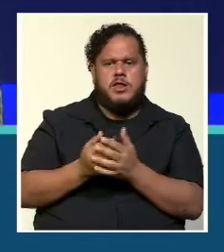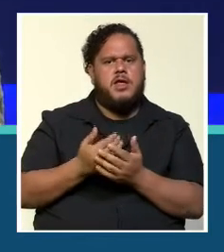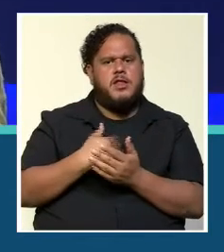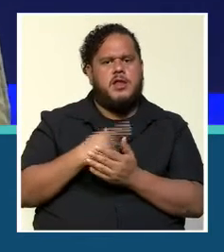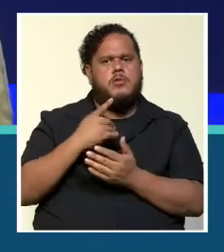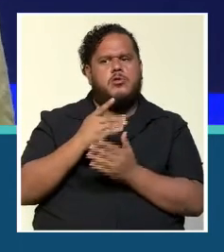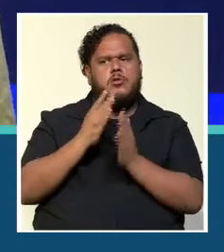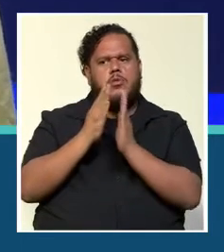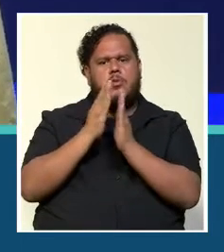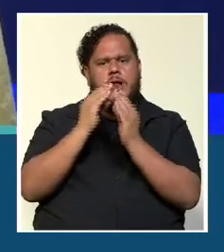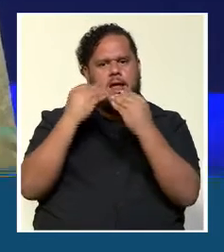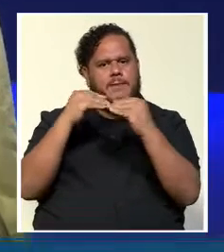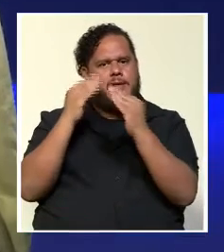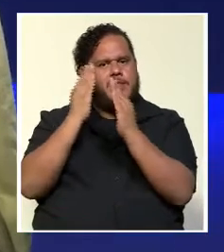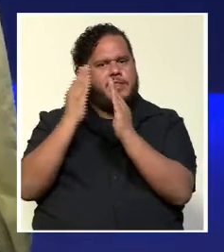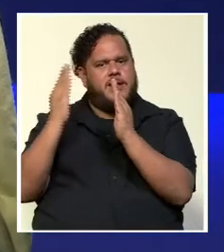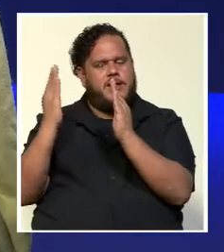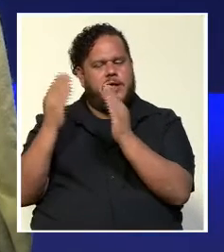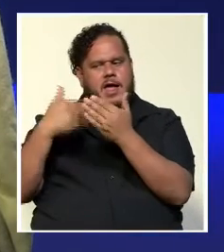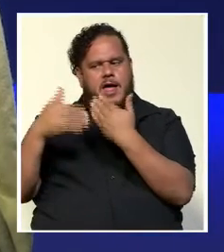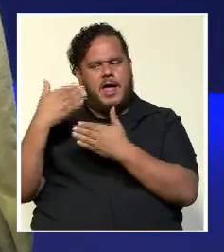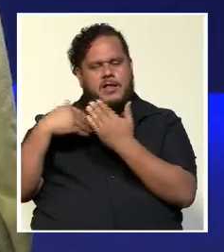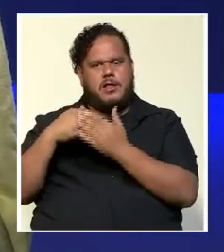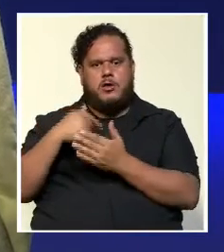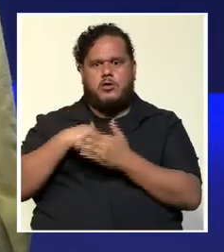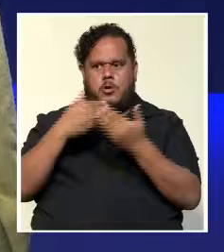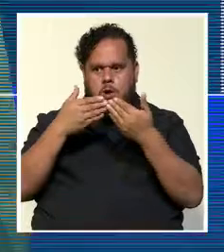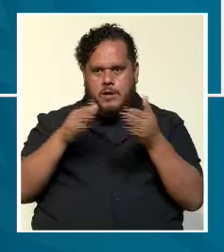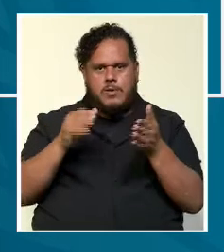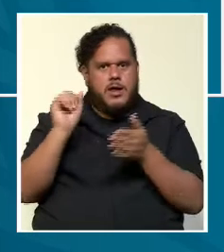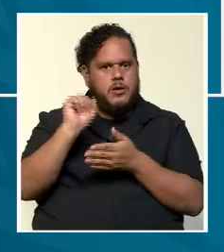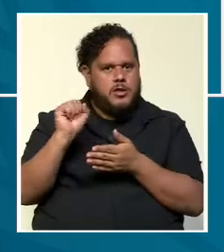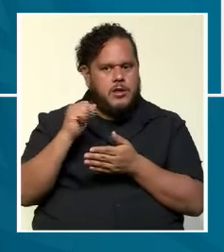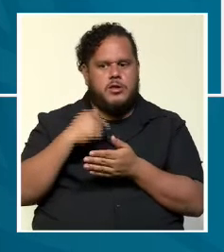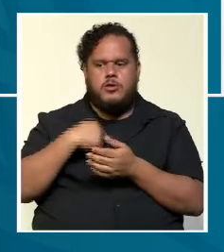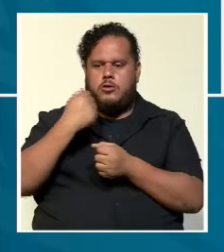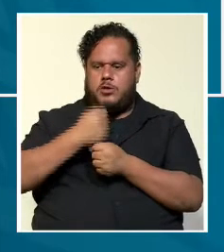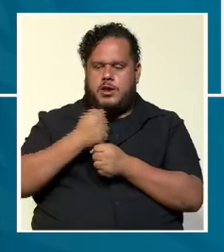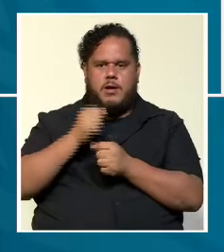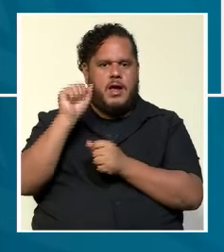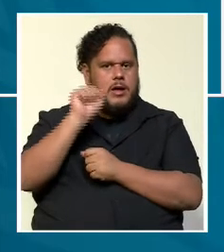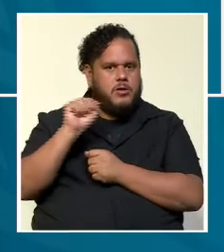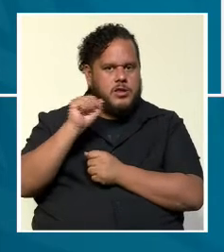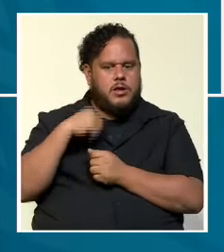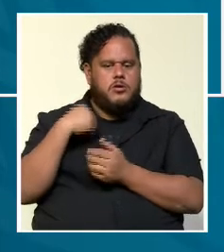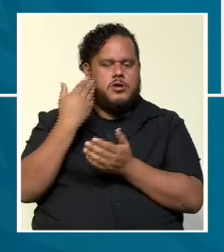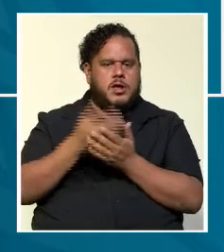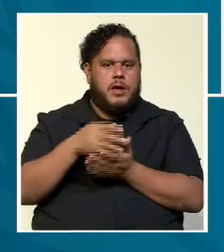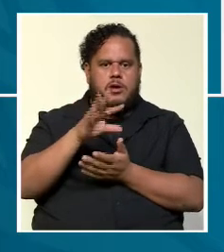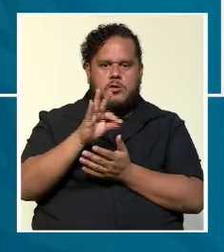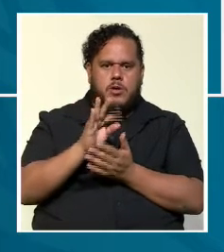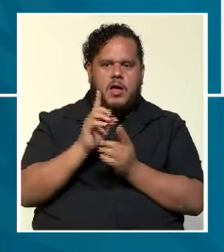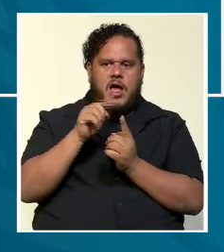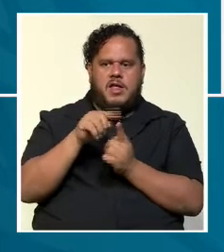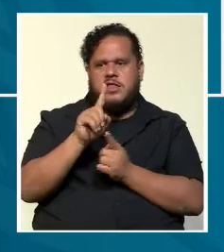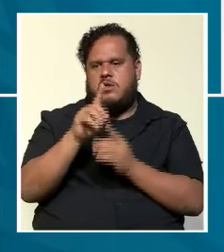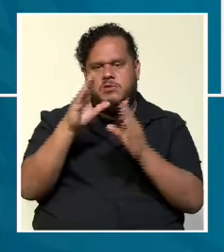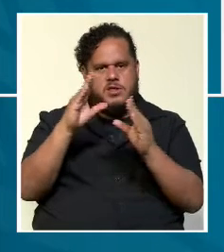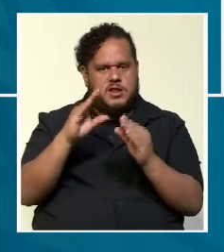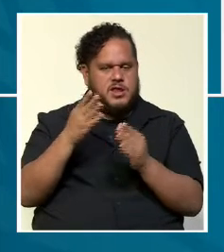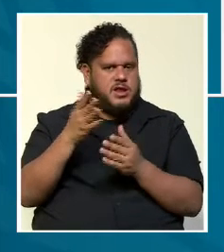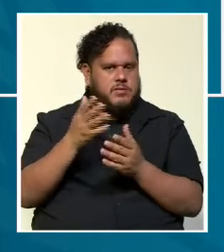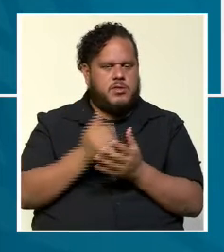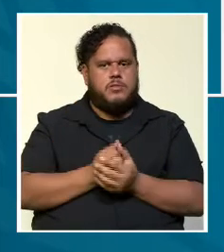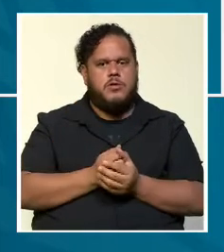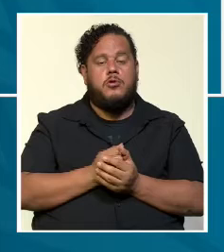antes. Yo abría los sábados y yo trabajaba los sábados, llegaba los sábados a las 9 de la mañana y trabajaba como hasta la 1 de la tarde, una cosa